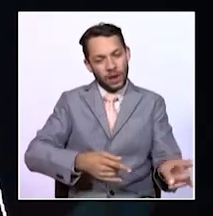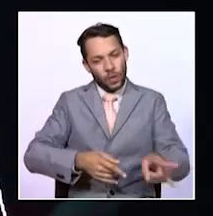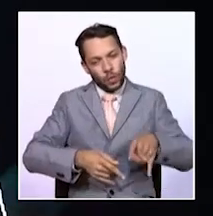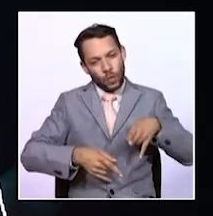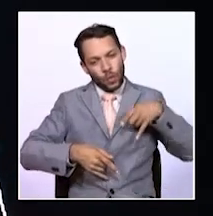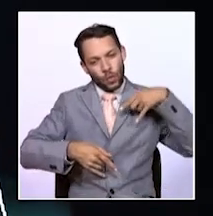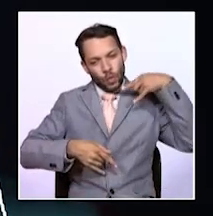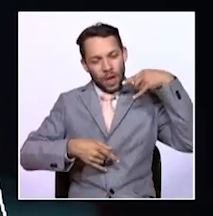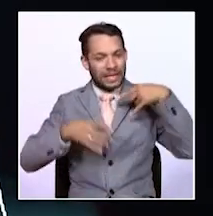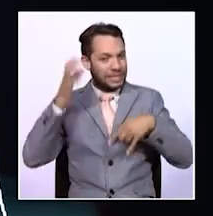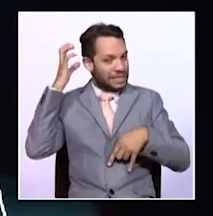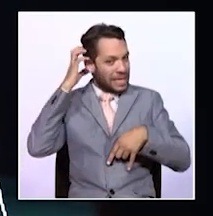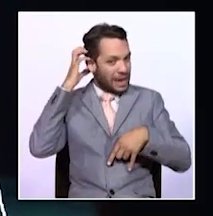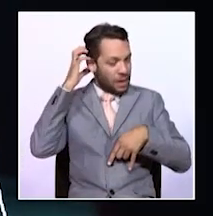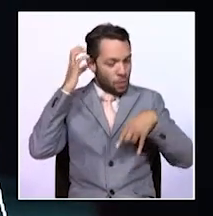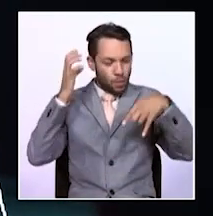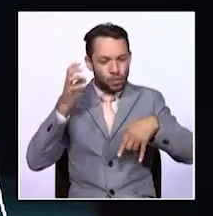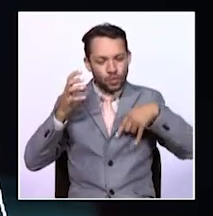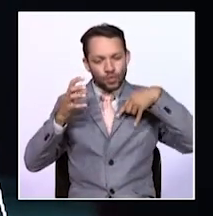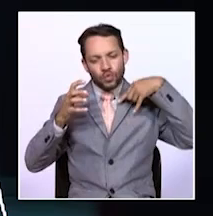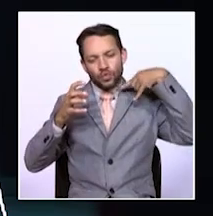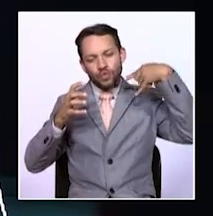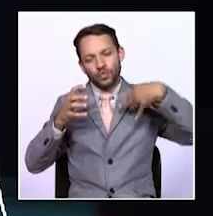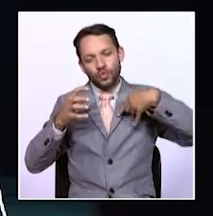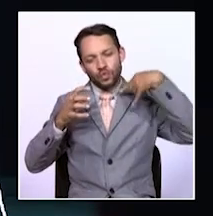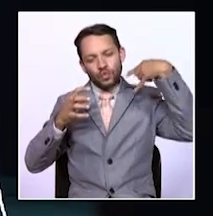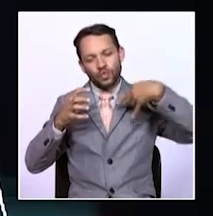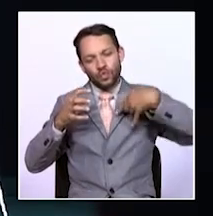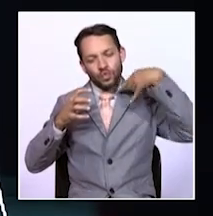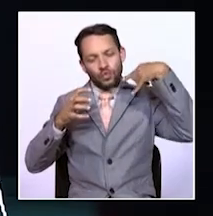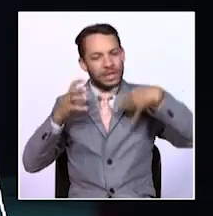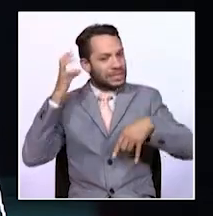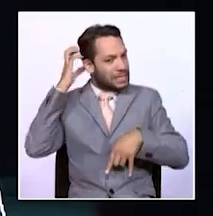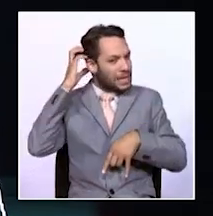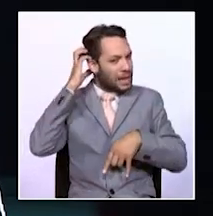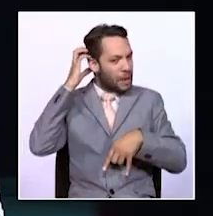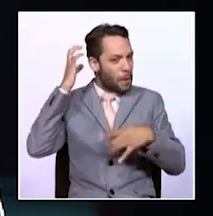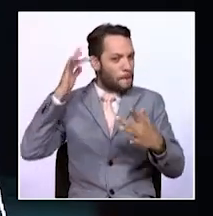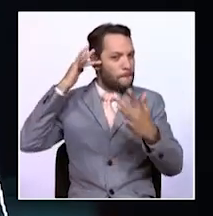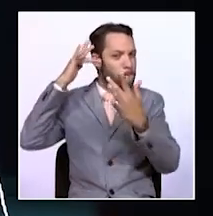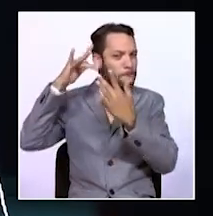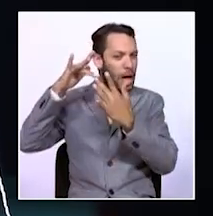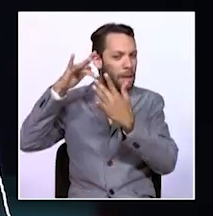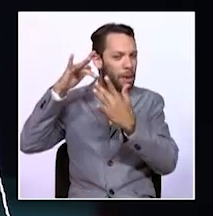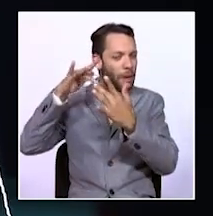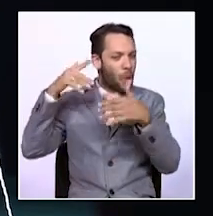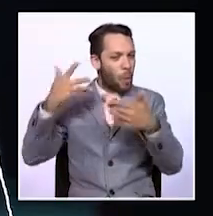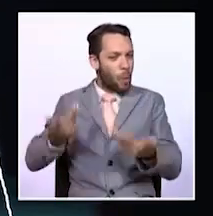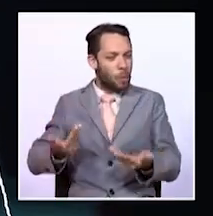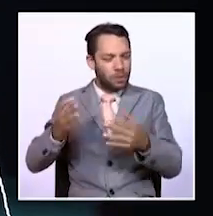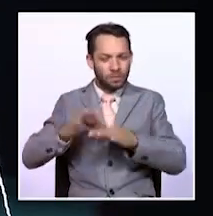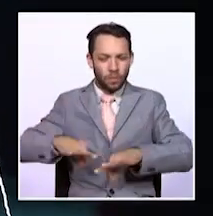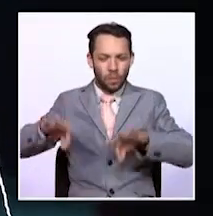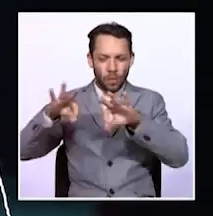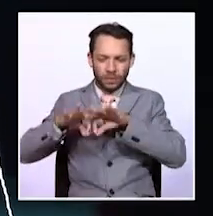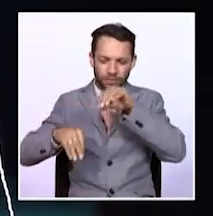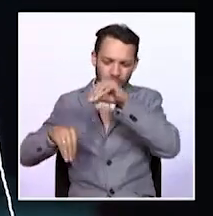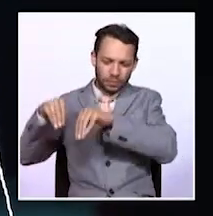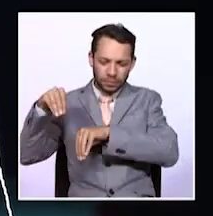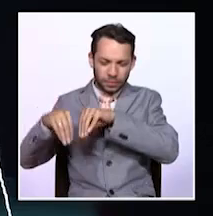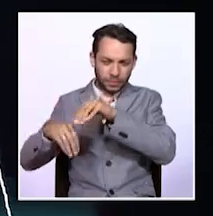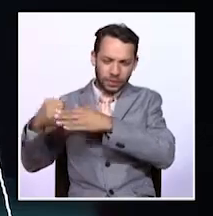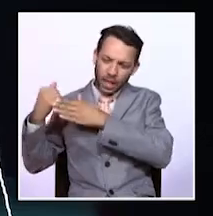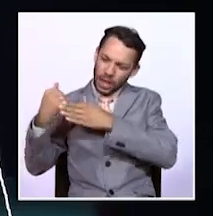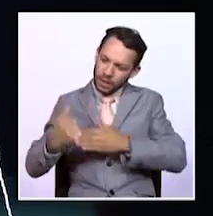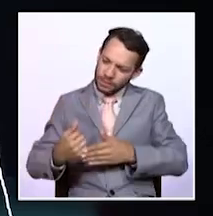cómo cómo está el flujo sanguíneo, que no haya ninguna obstrucción del flujo sanguíneo a nivel de estos vasos,